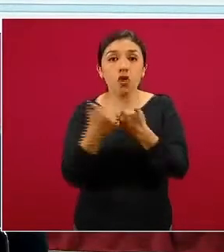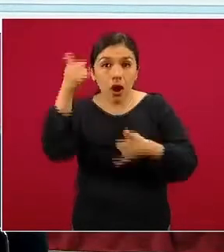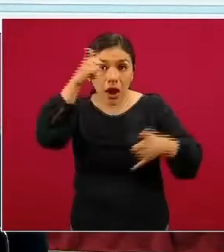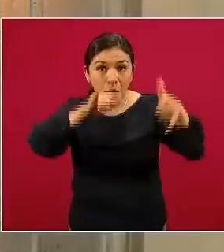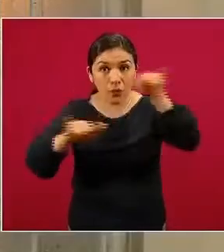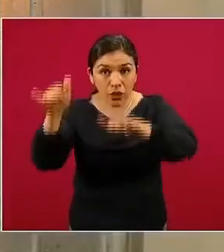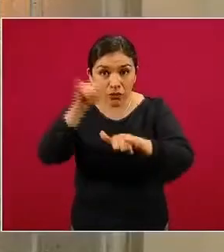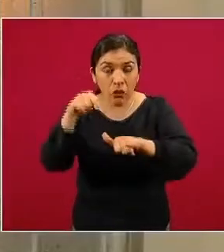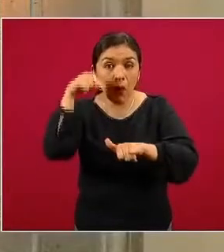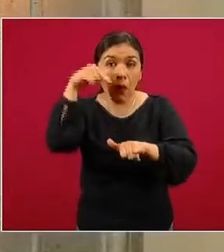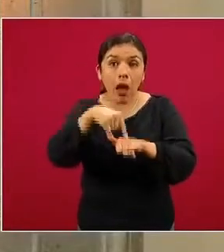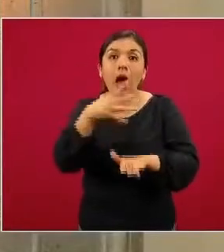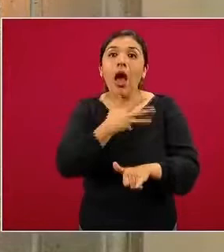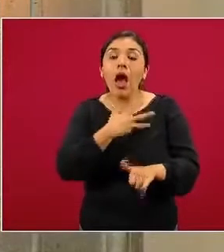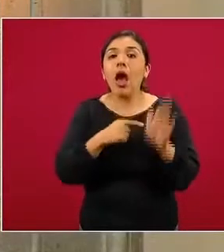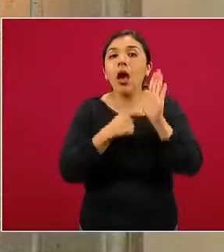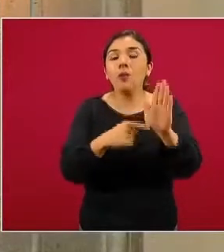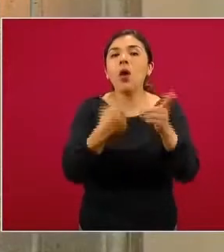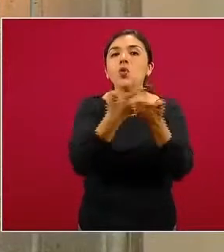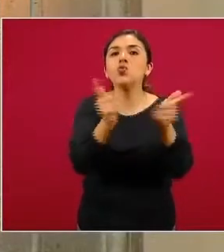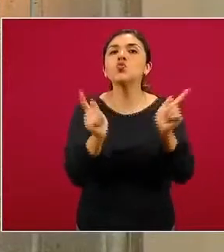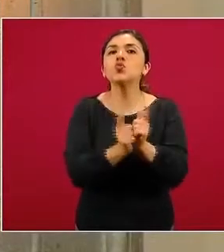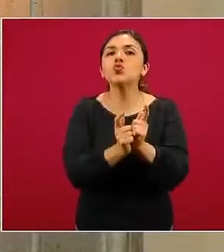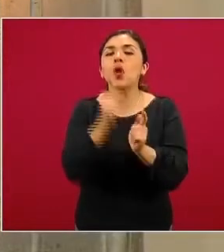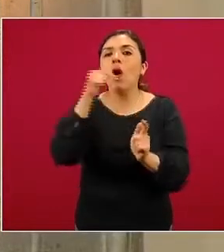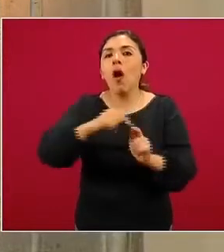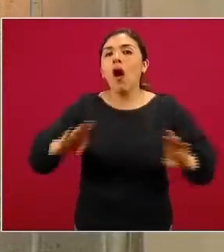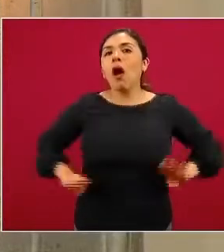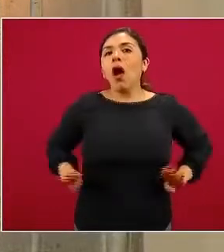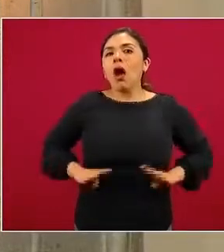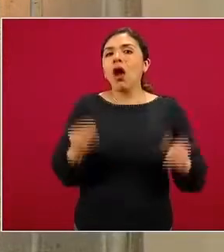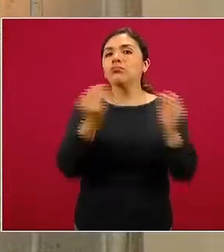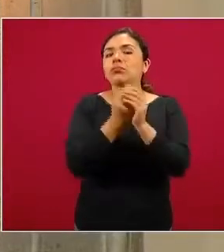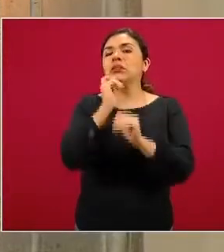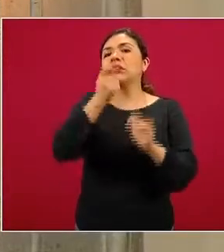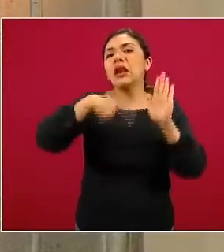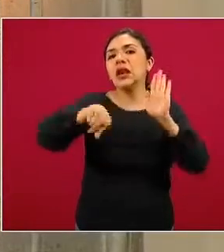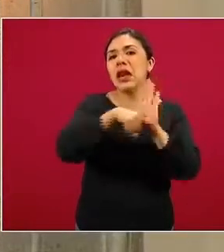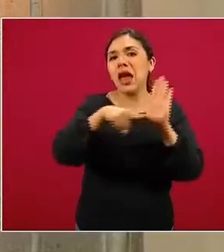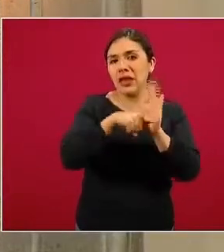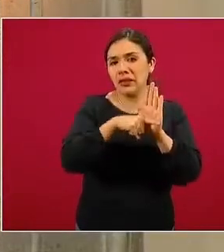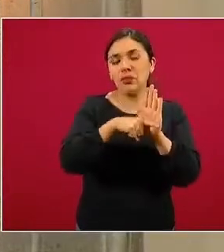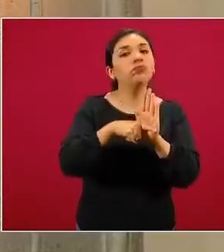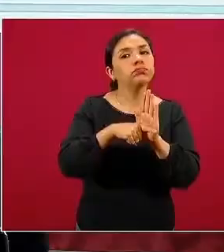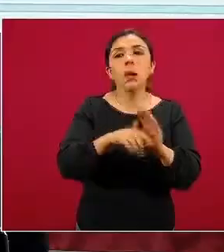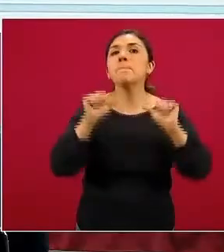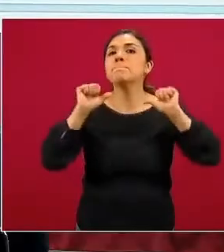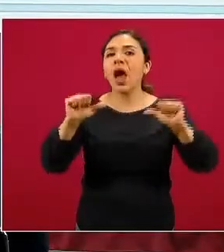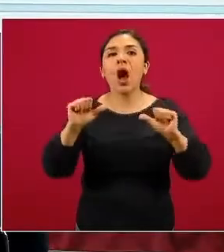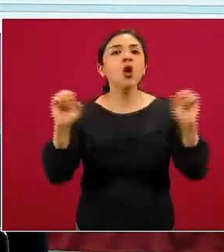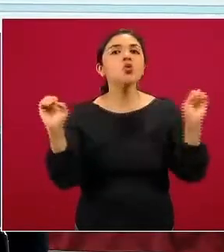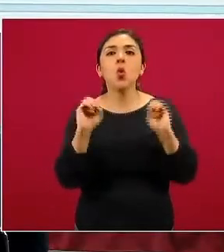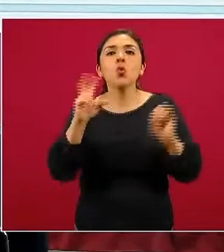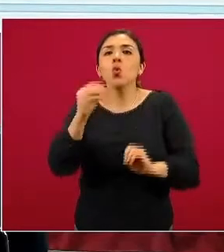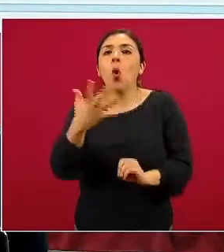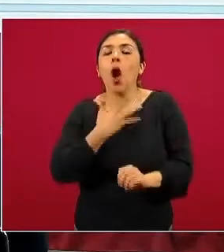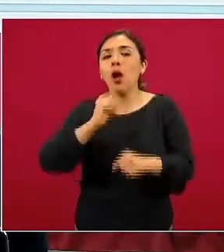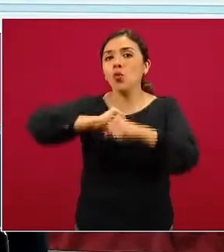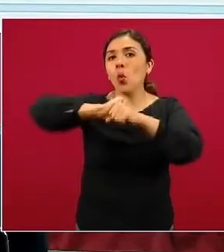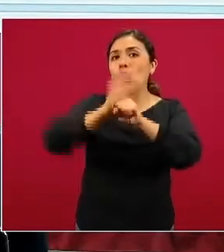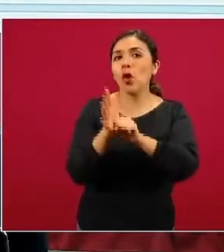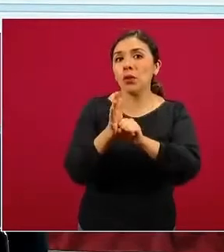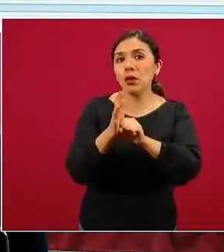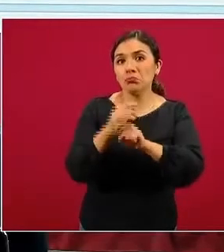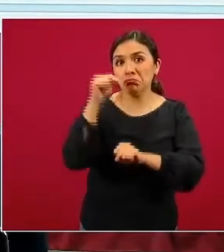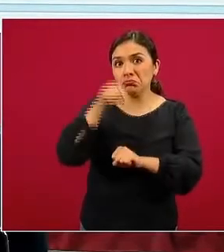y en su momento, lógicamente, tener un grupo que es clasificado como negativo. Negativo quiere decir que salió negativo a la prueba que